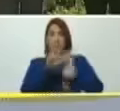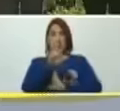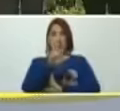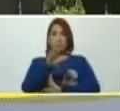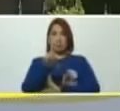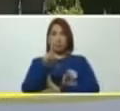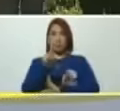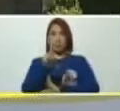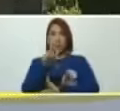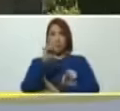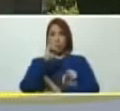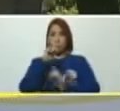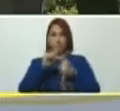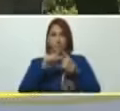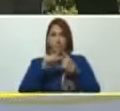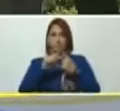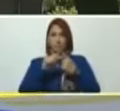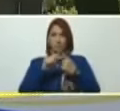651 agua,